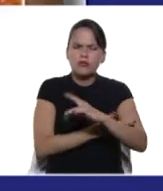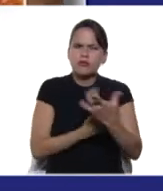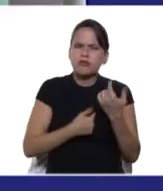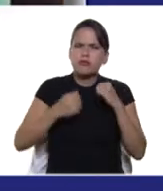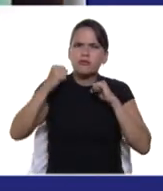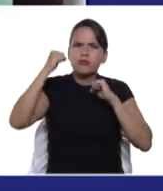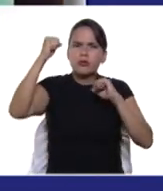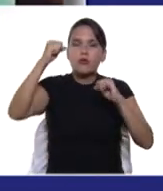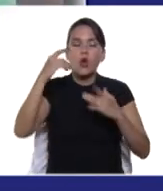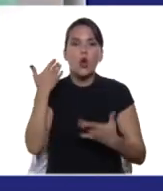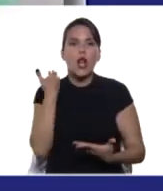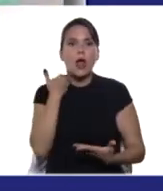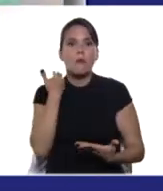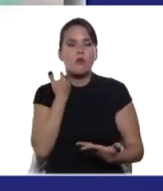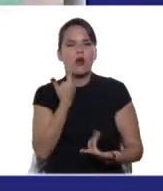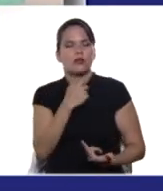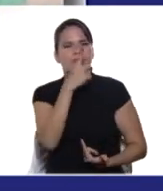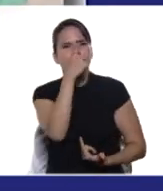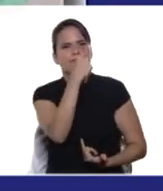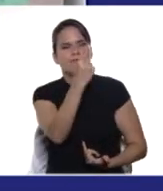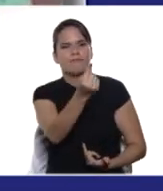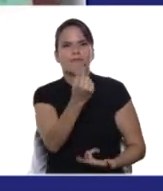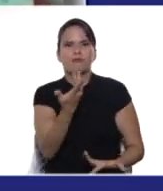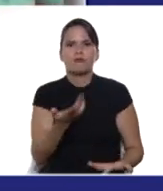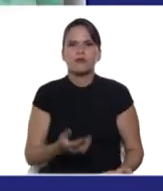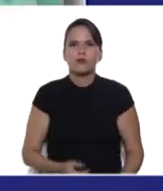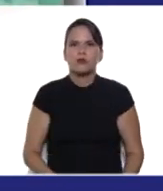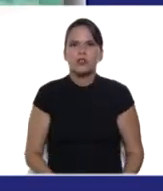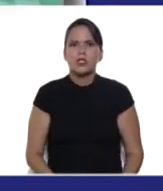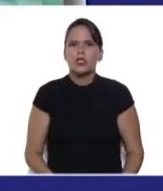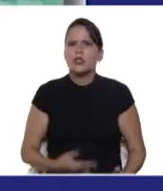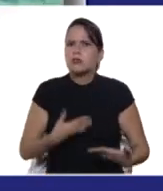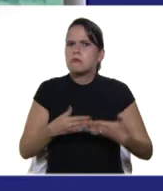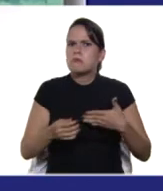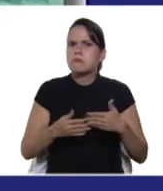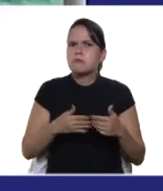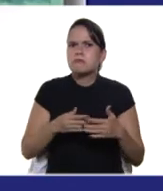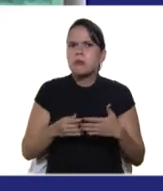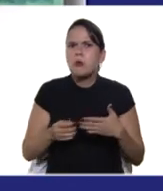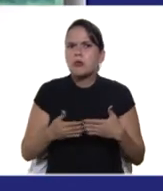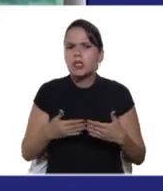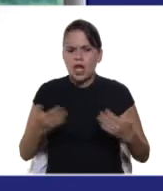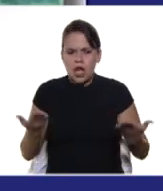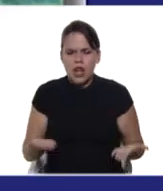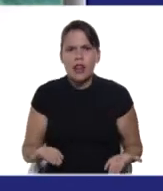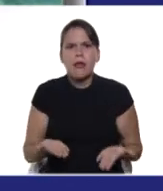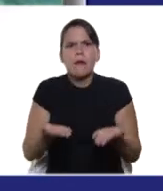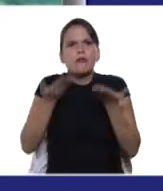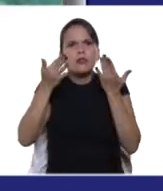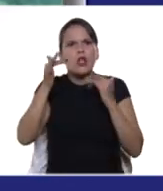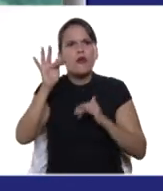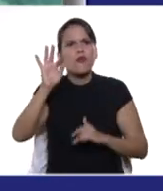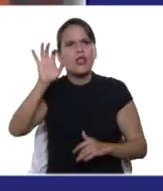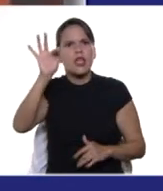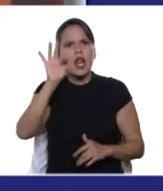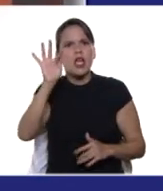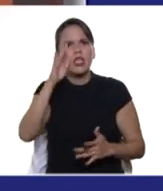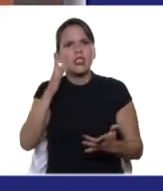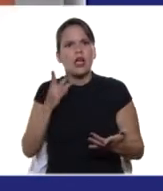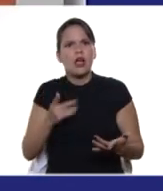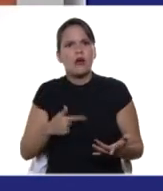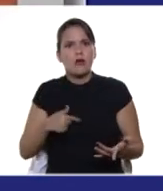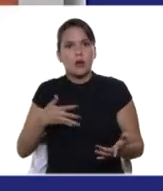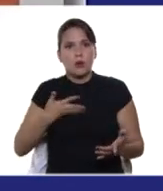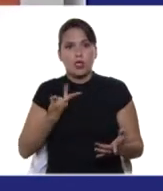por la muerte del general Ezequiel Zamora. Sin embargo, la recuperación de los federalistas fue notoria, hasta